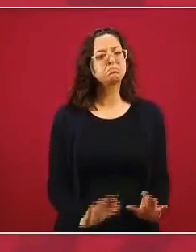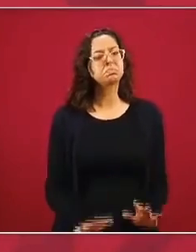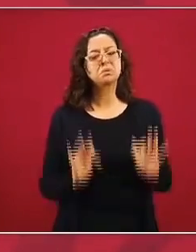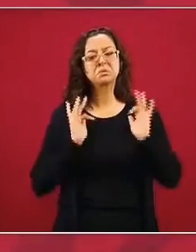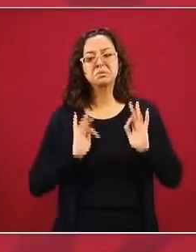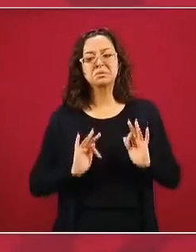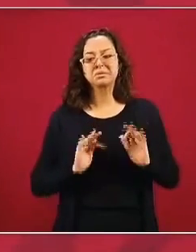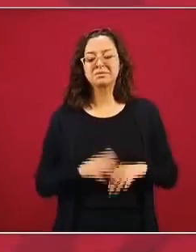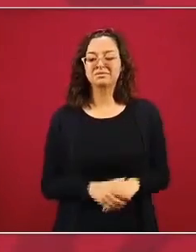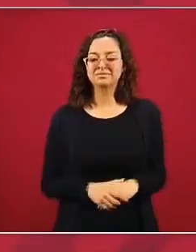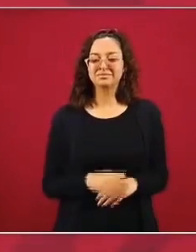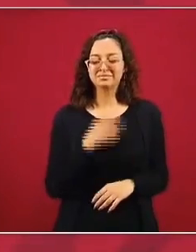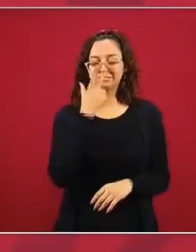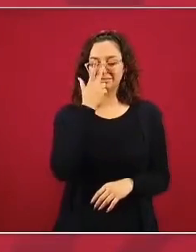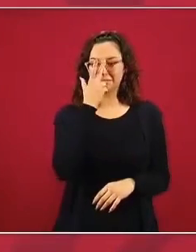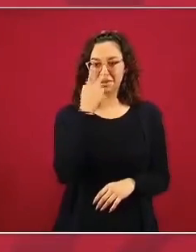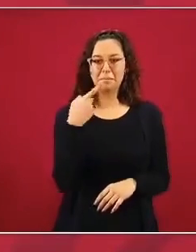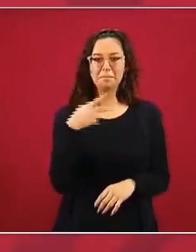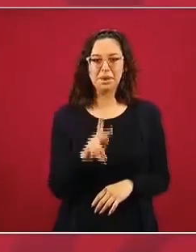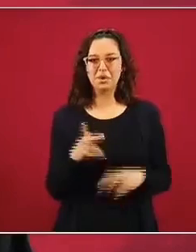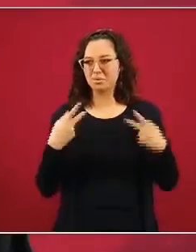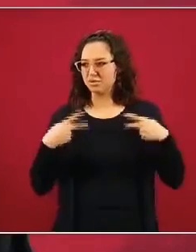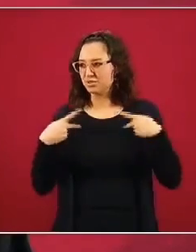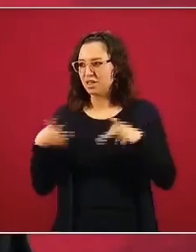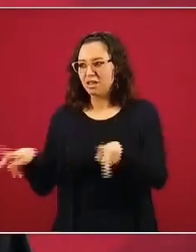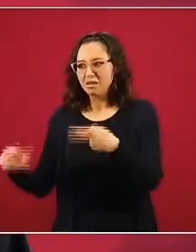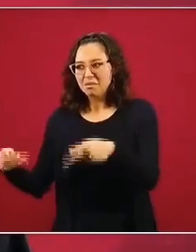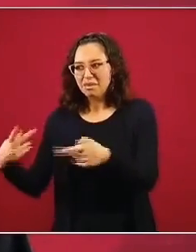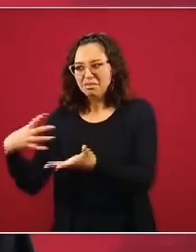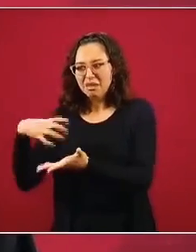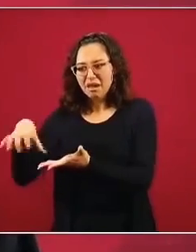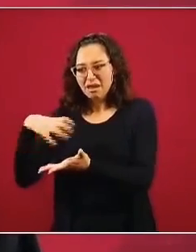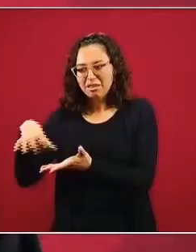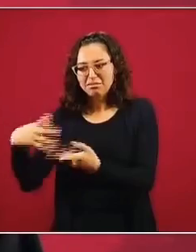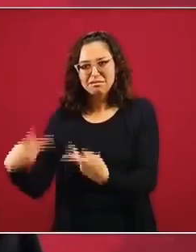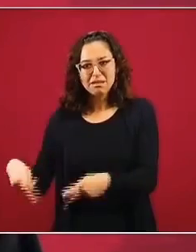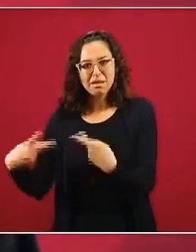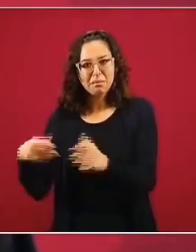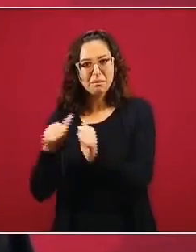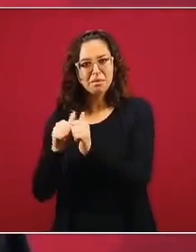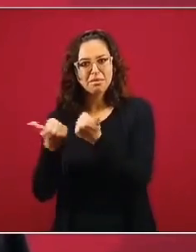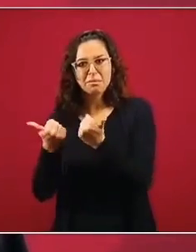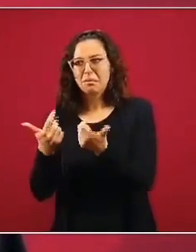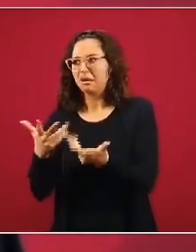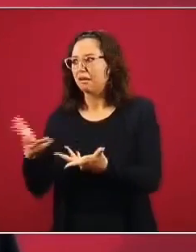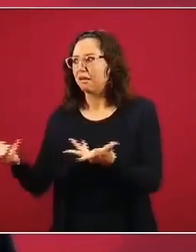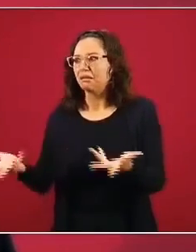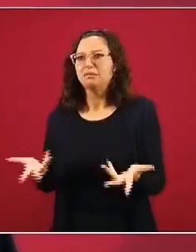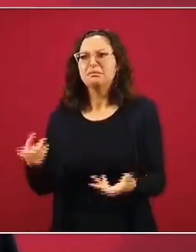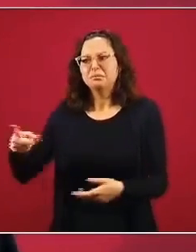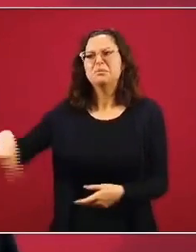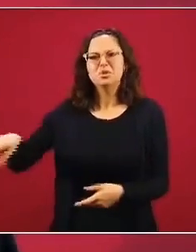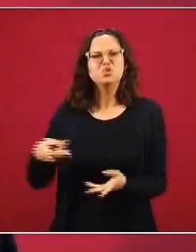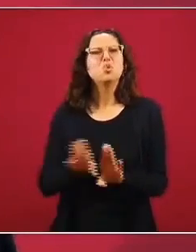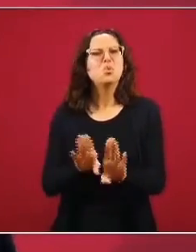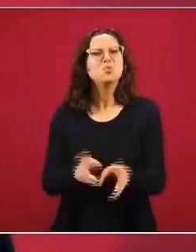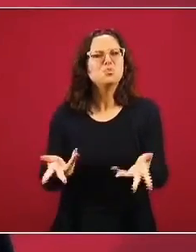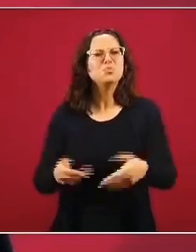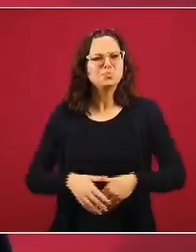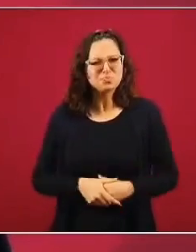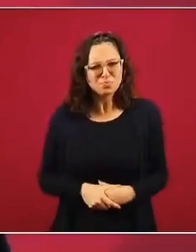Pero ayer lo decía, el que vende gelatina, el que vende pan, el que se busca la vida en la calle, ¿cómo le hace?